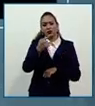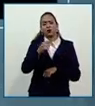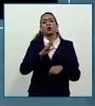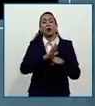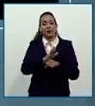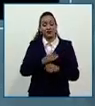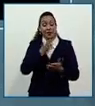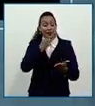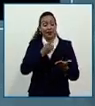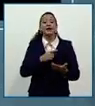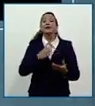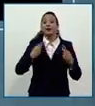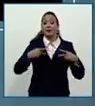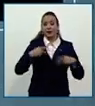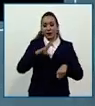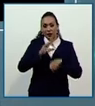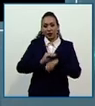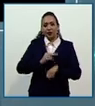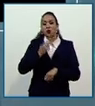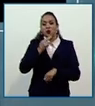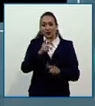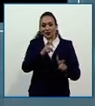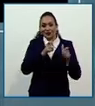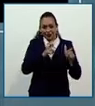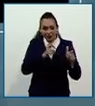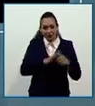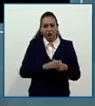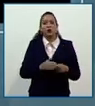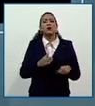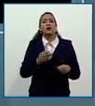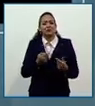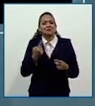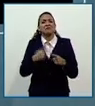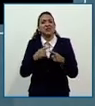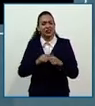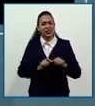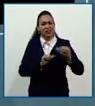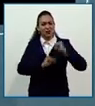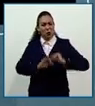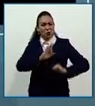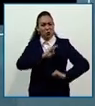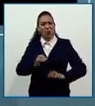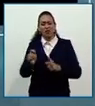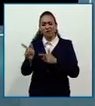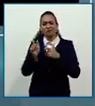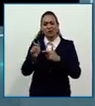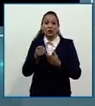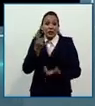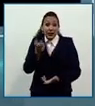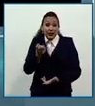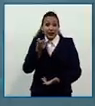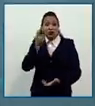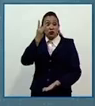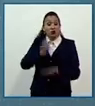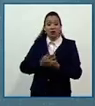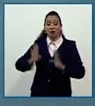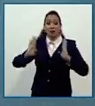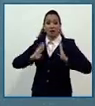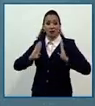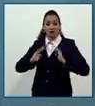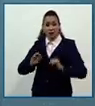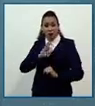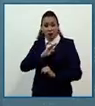Armas de Fuego y Explosivos, que sanciona el delito de portación de armas de fuego de uso exclusivo de las Fuerzas Armadas y que duplica la